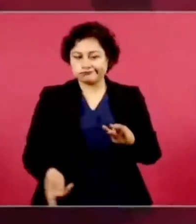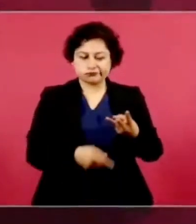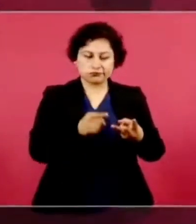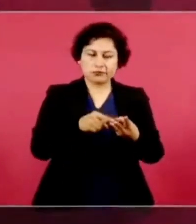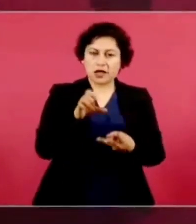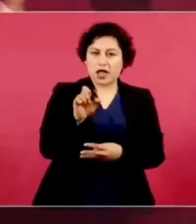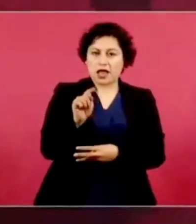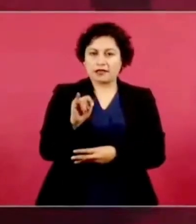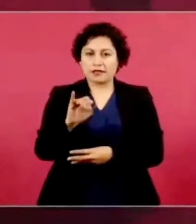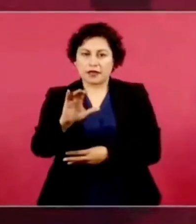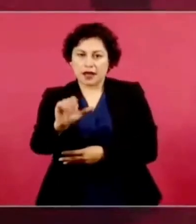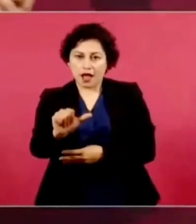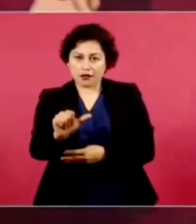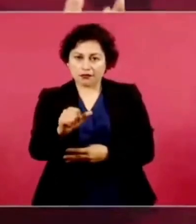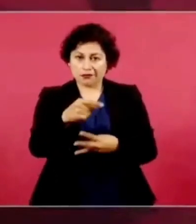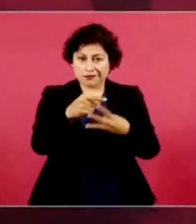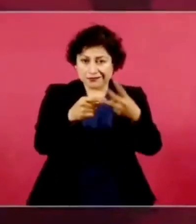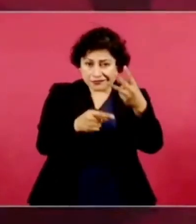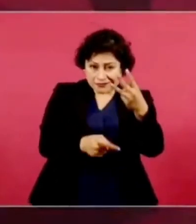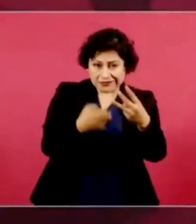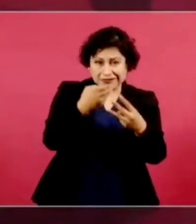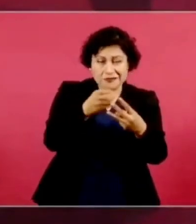Todo eso se hizo en el periodo neoliberal.